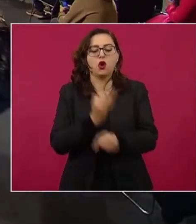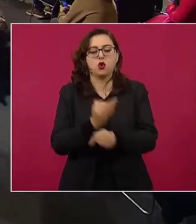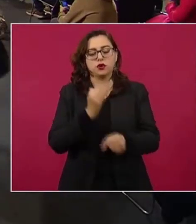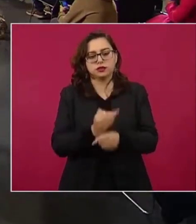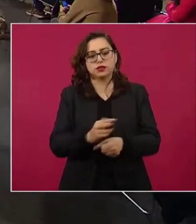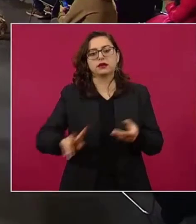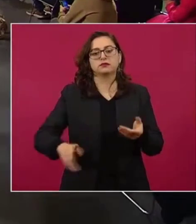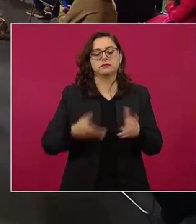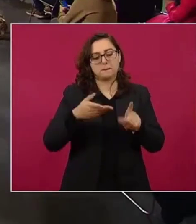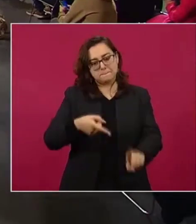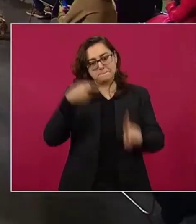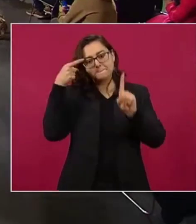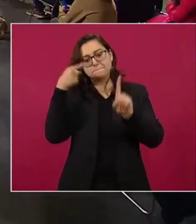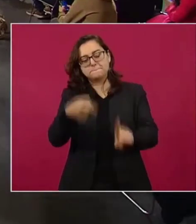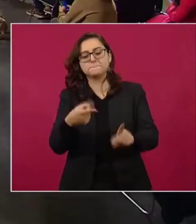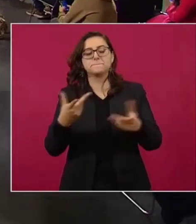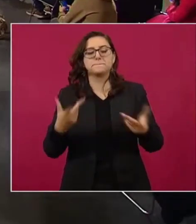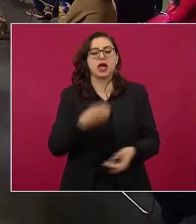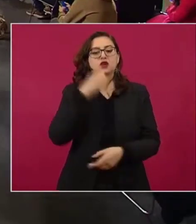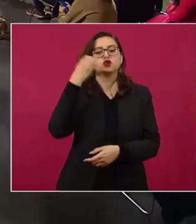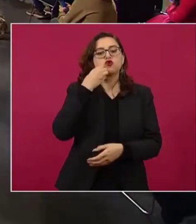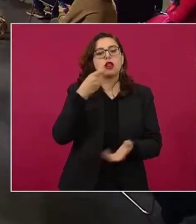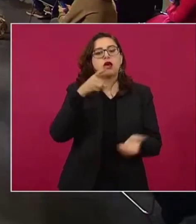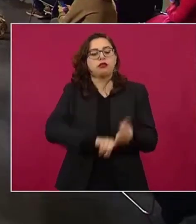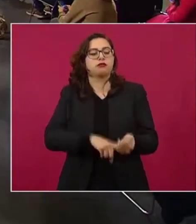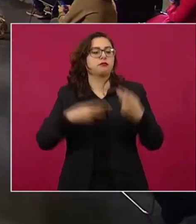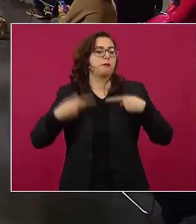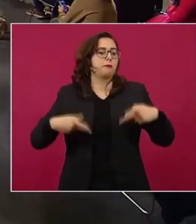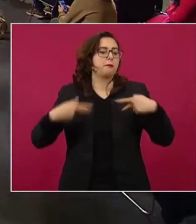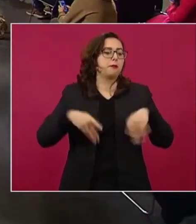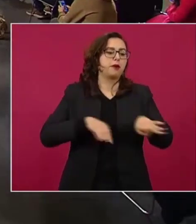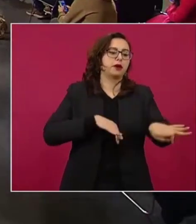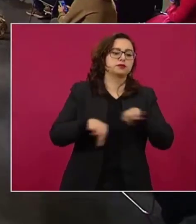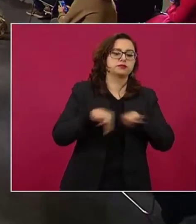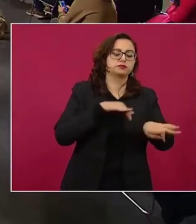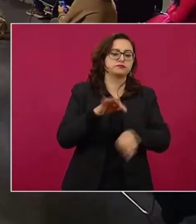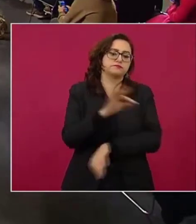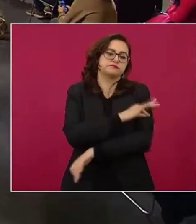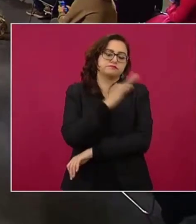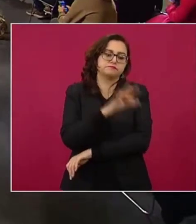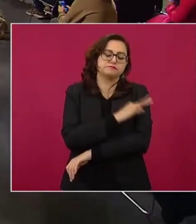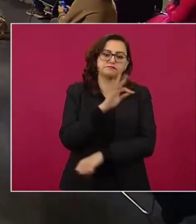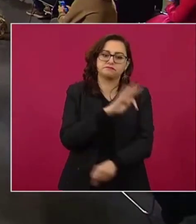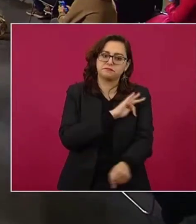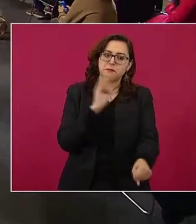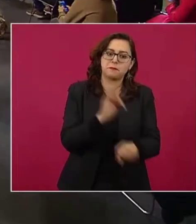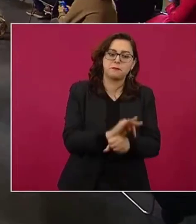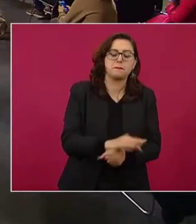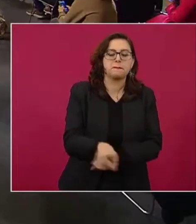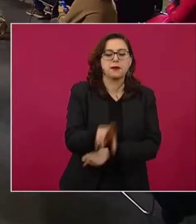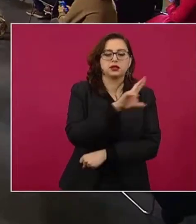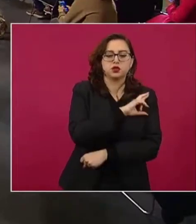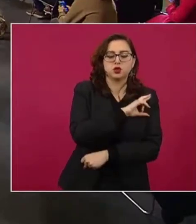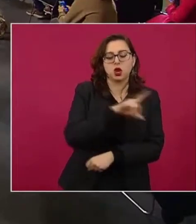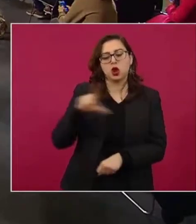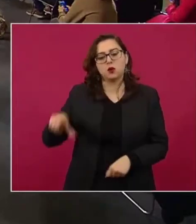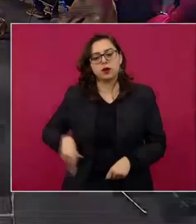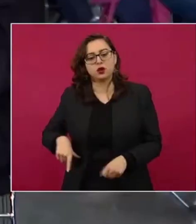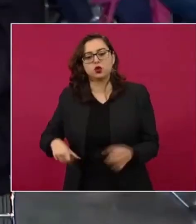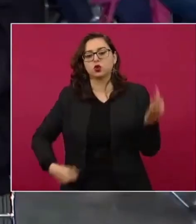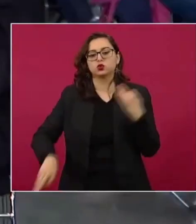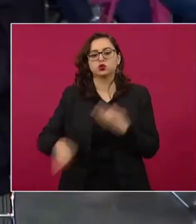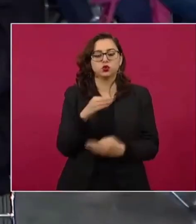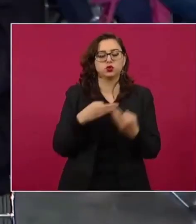con el refuerzo a todo el personal educativo de instituciones públicas y de instituciones privadas muy bien